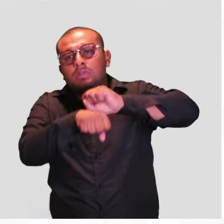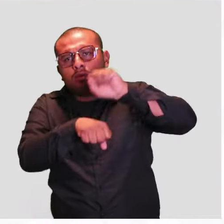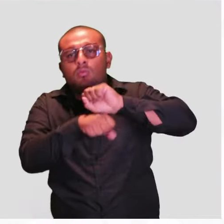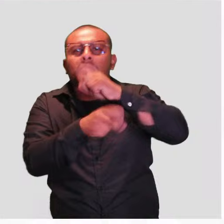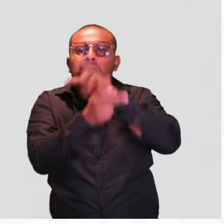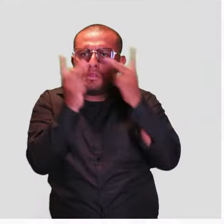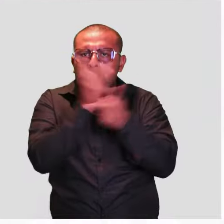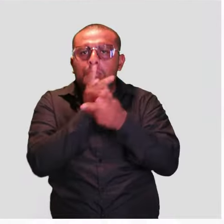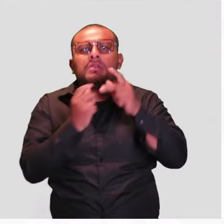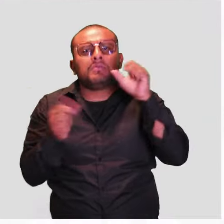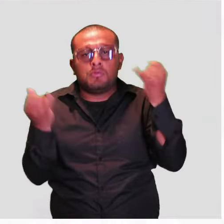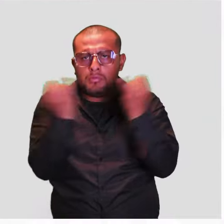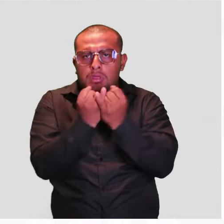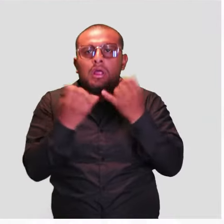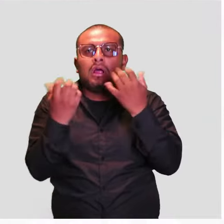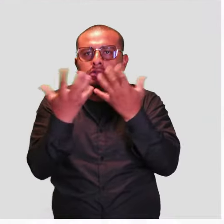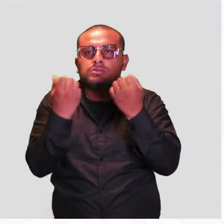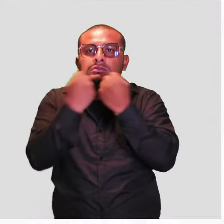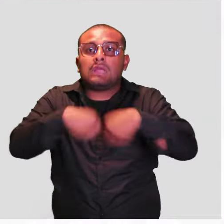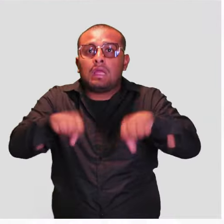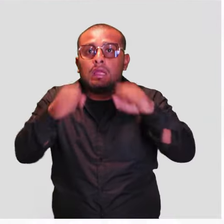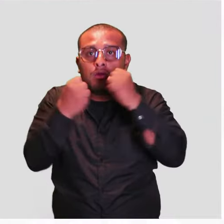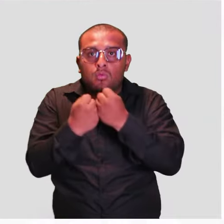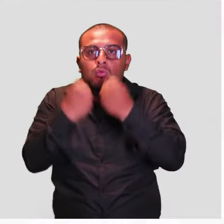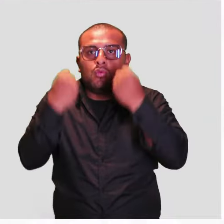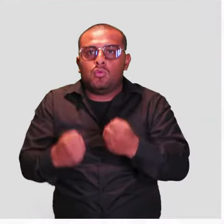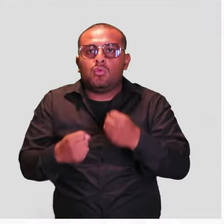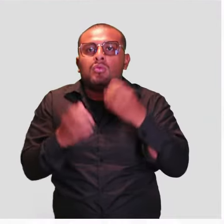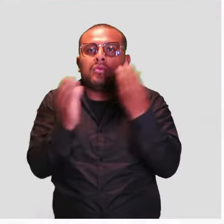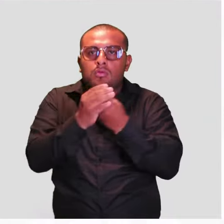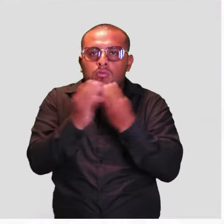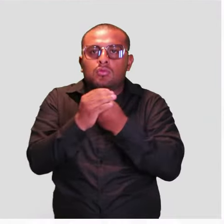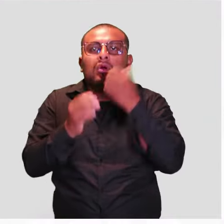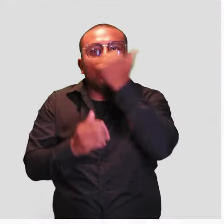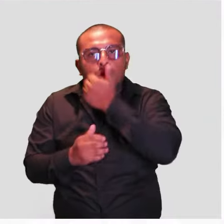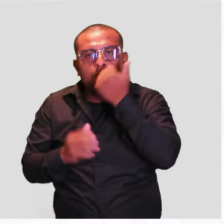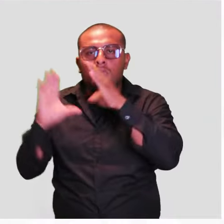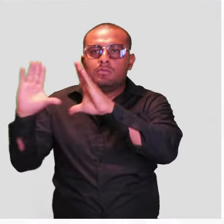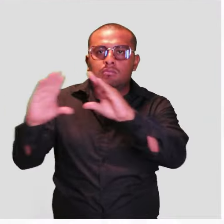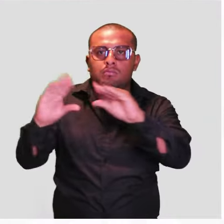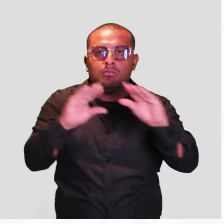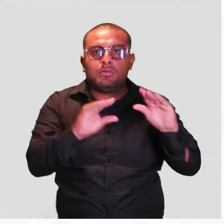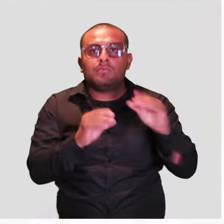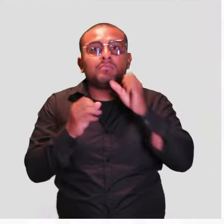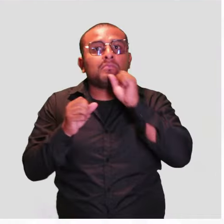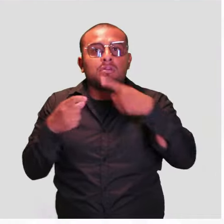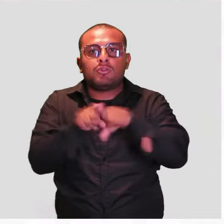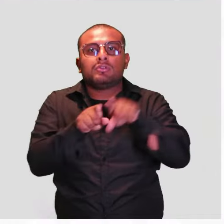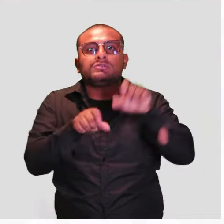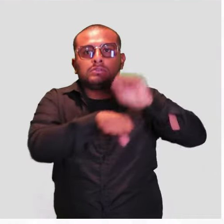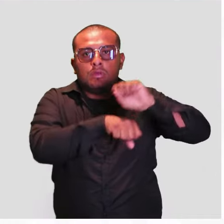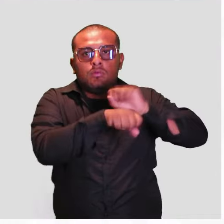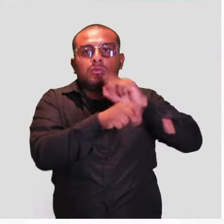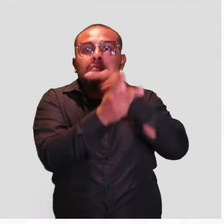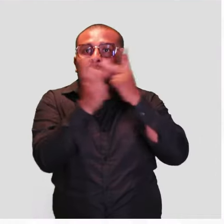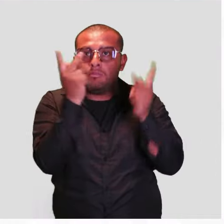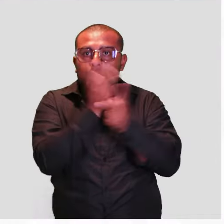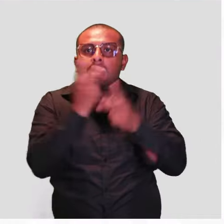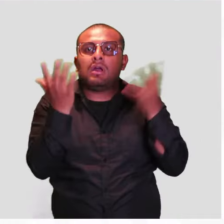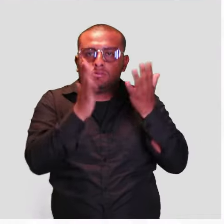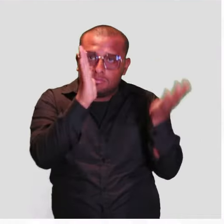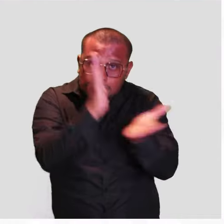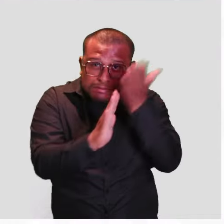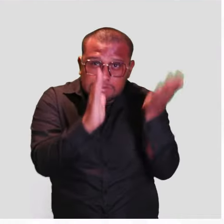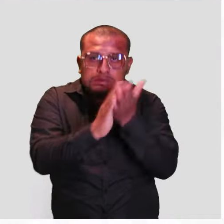construir aulas para tener mayor capacidad de alumnos. Vamos a construir secundarias y preparatorias cerca de las comunidades. Vamos